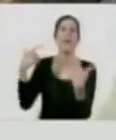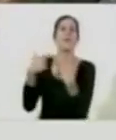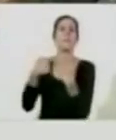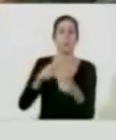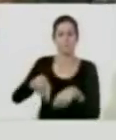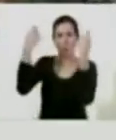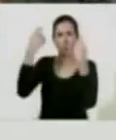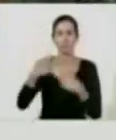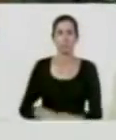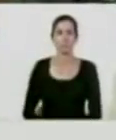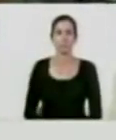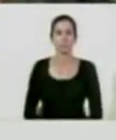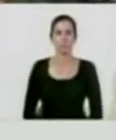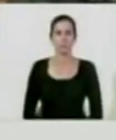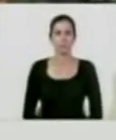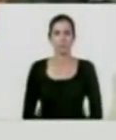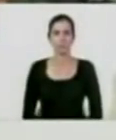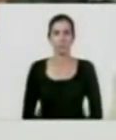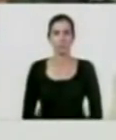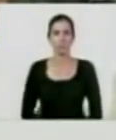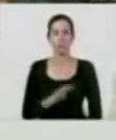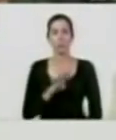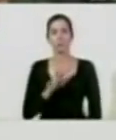4-3-2, Grupo Castro.